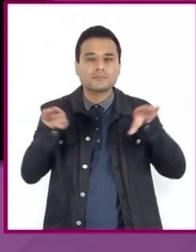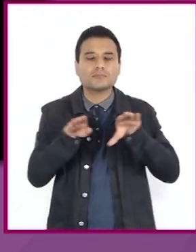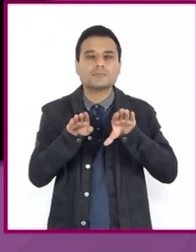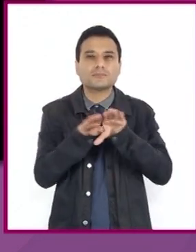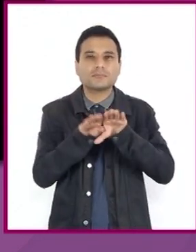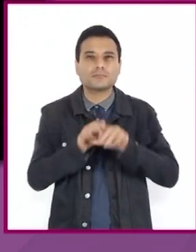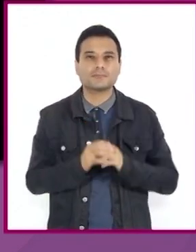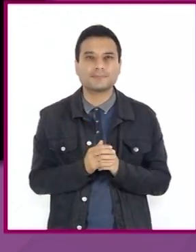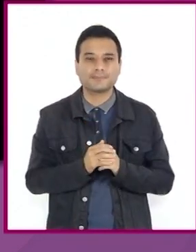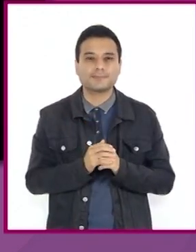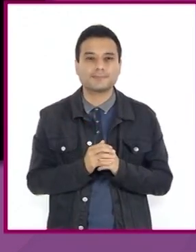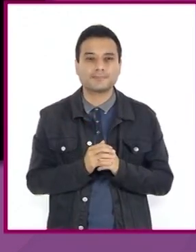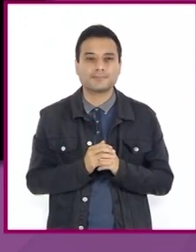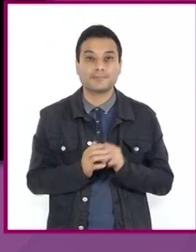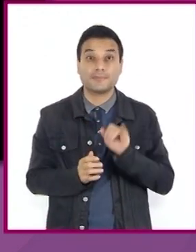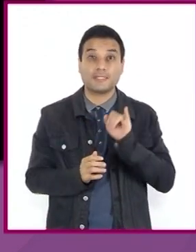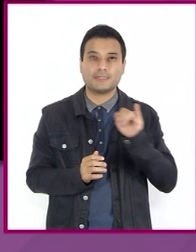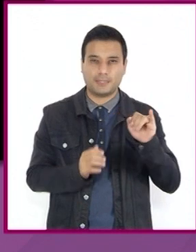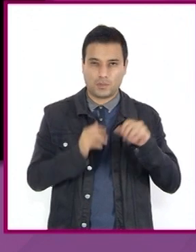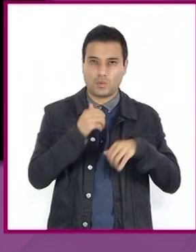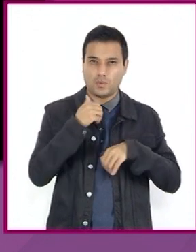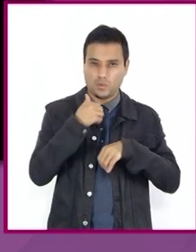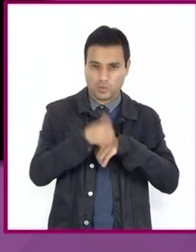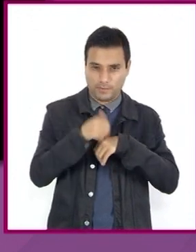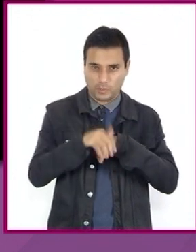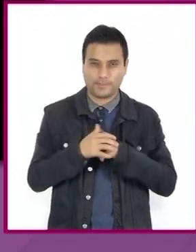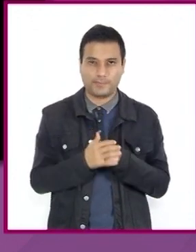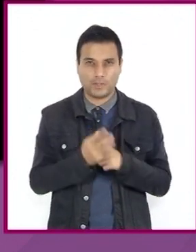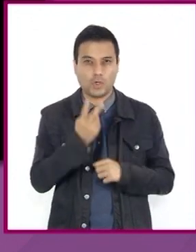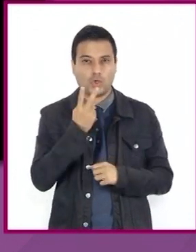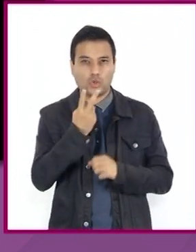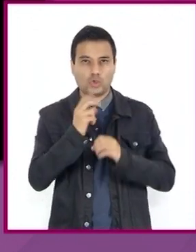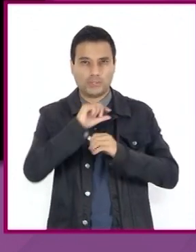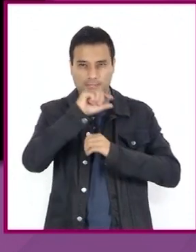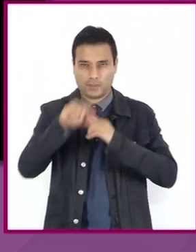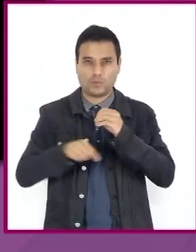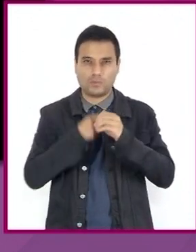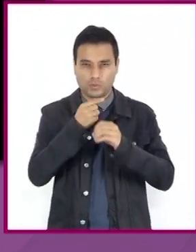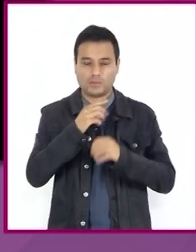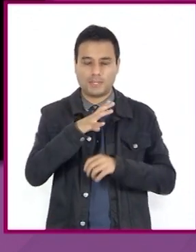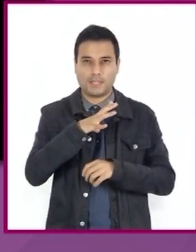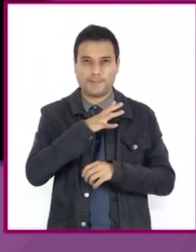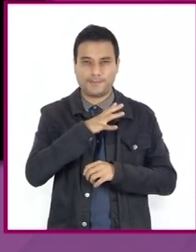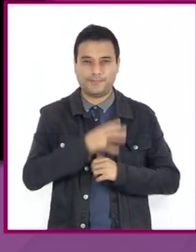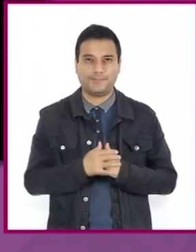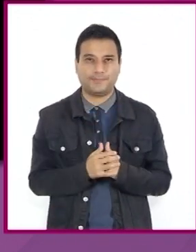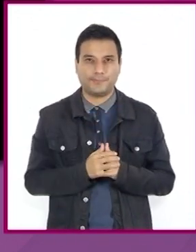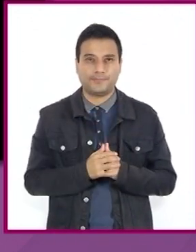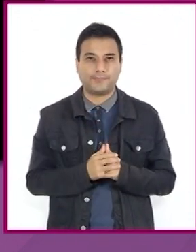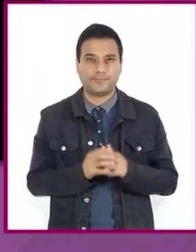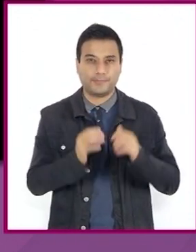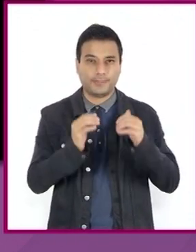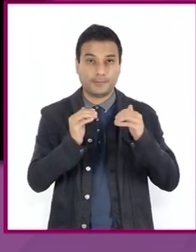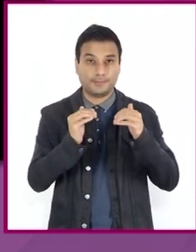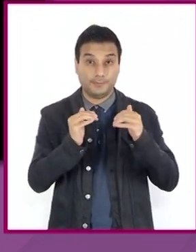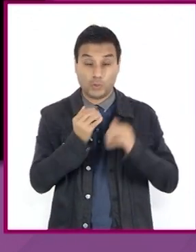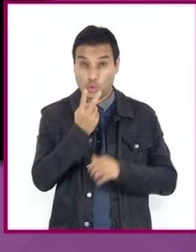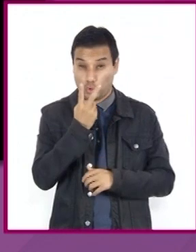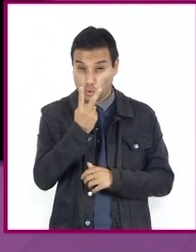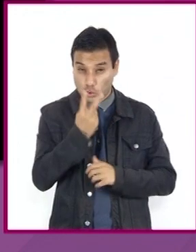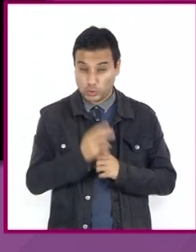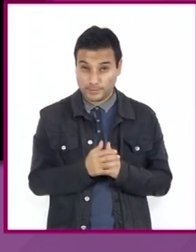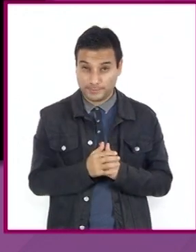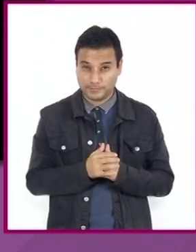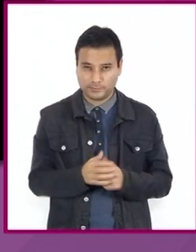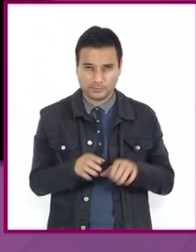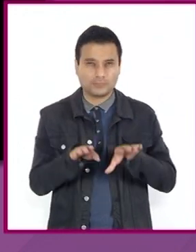colocar 1 del lado izquierdo y ahí nos aparecen los 2 átomos de nitrógeno. Ahora, como son 2